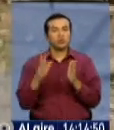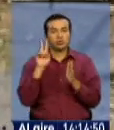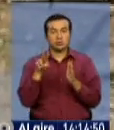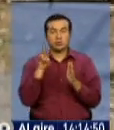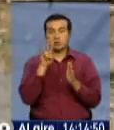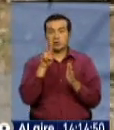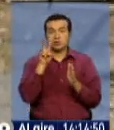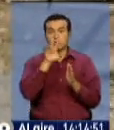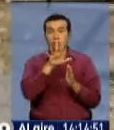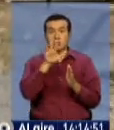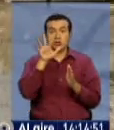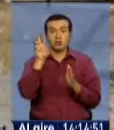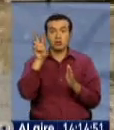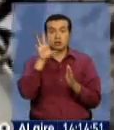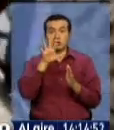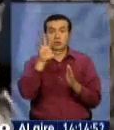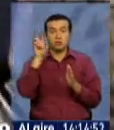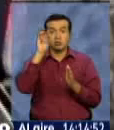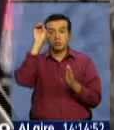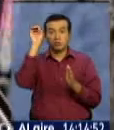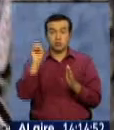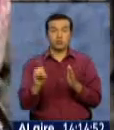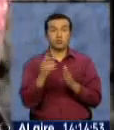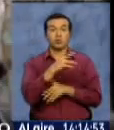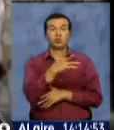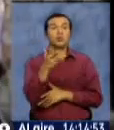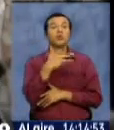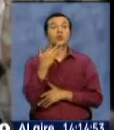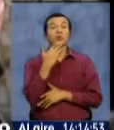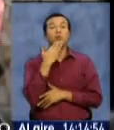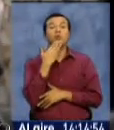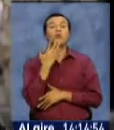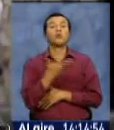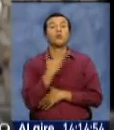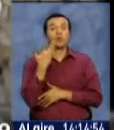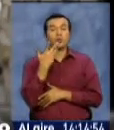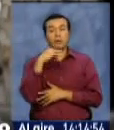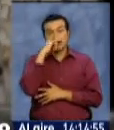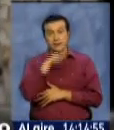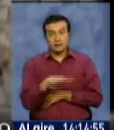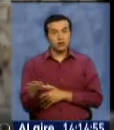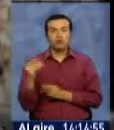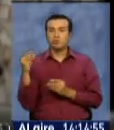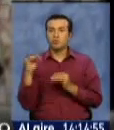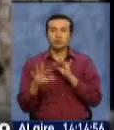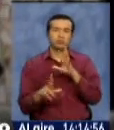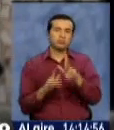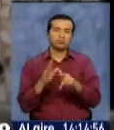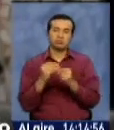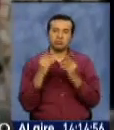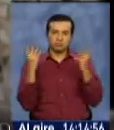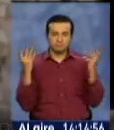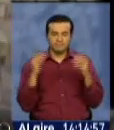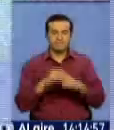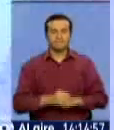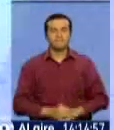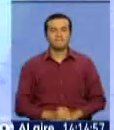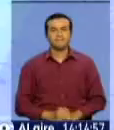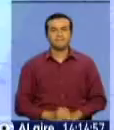el 56% a este delito, que en su mayoría son cometidos por menores de edad. Juan Sarmiento, Ecuador